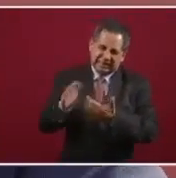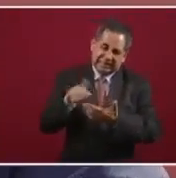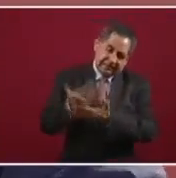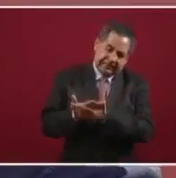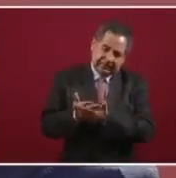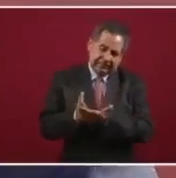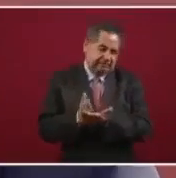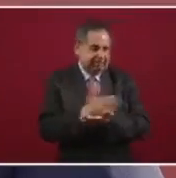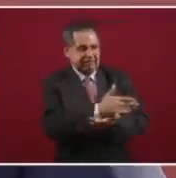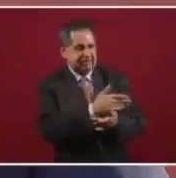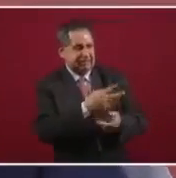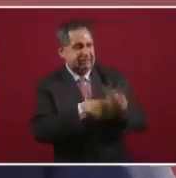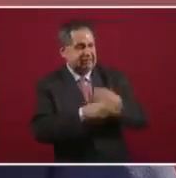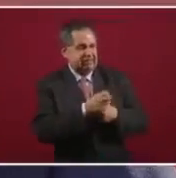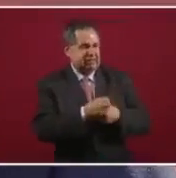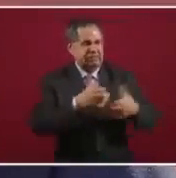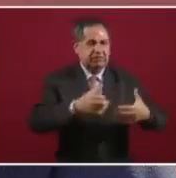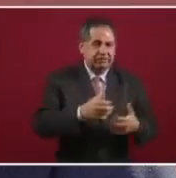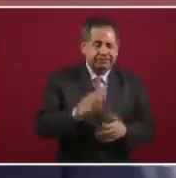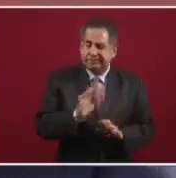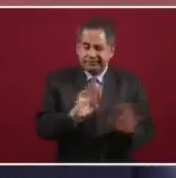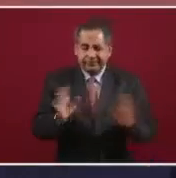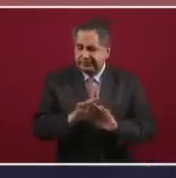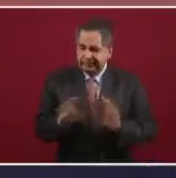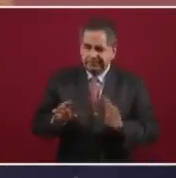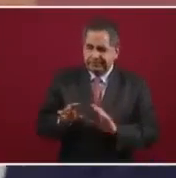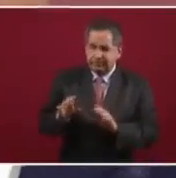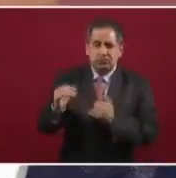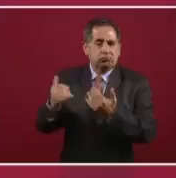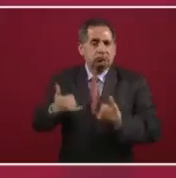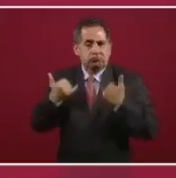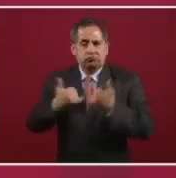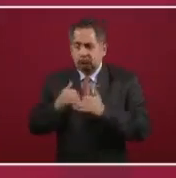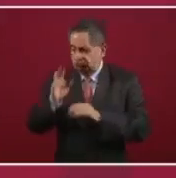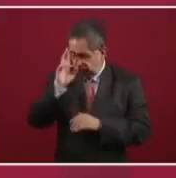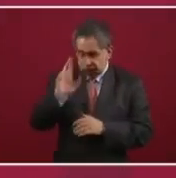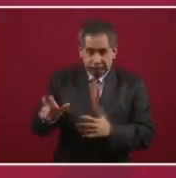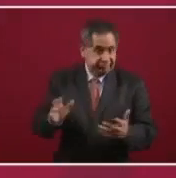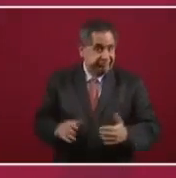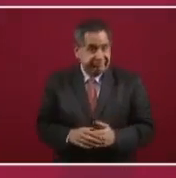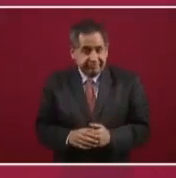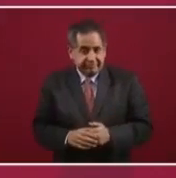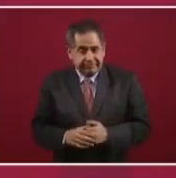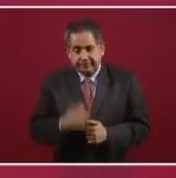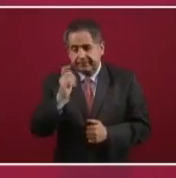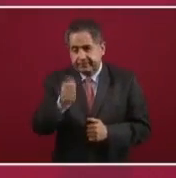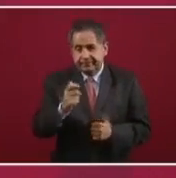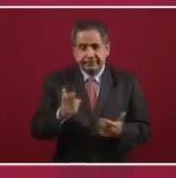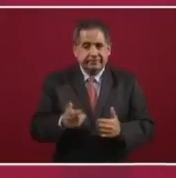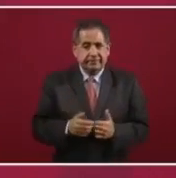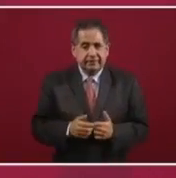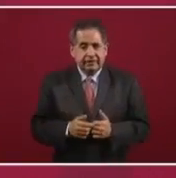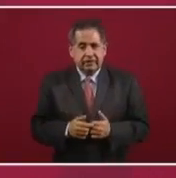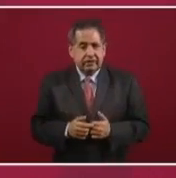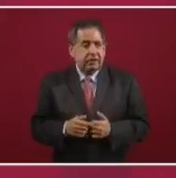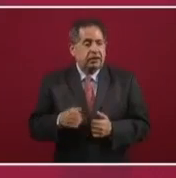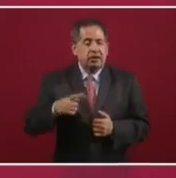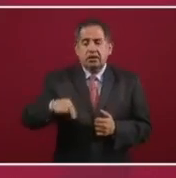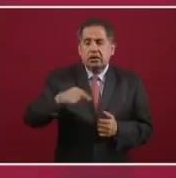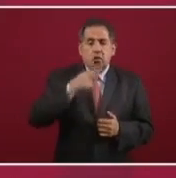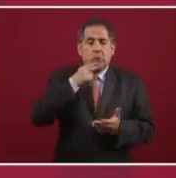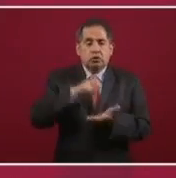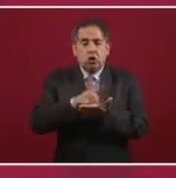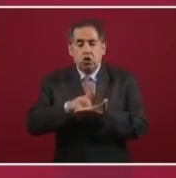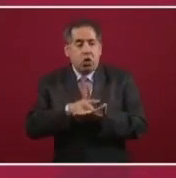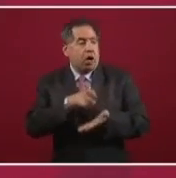para fortalecerse, que no tengan consumidores de